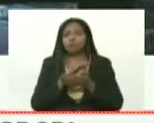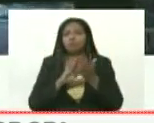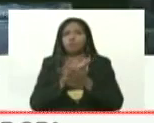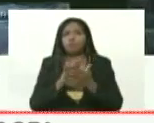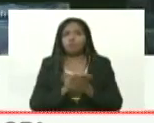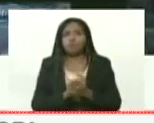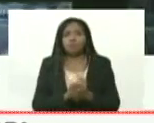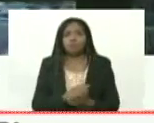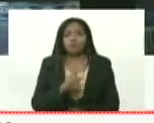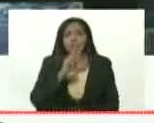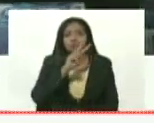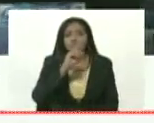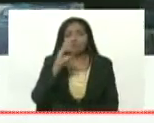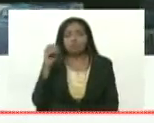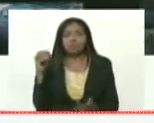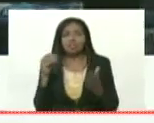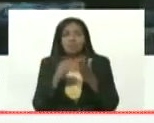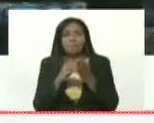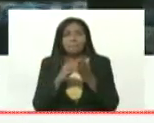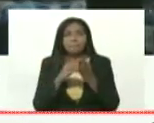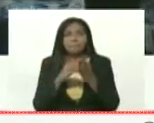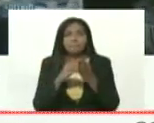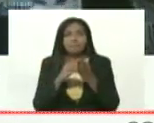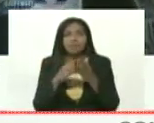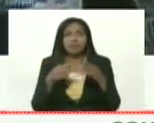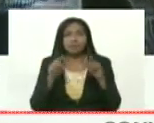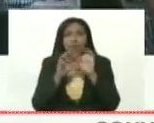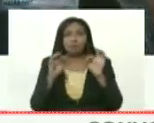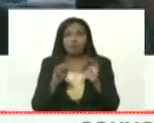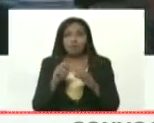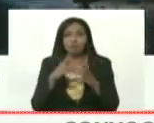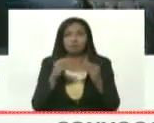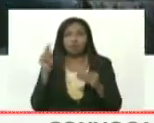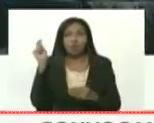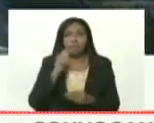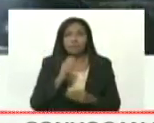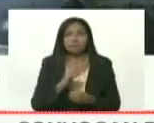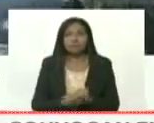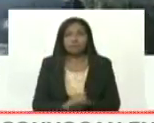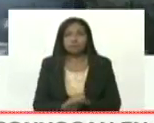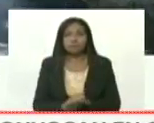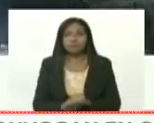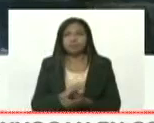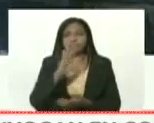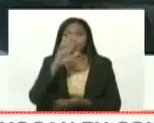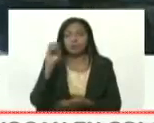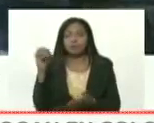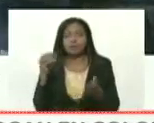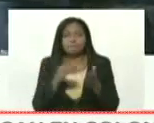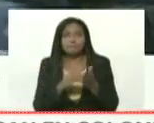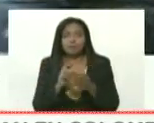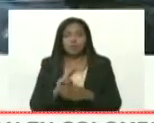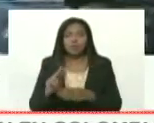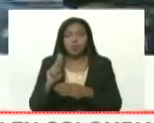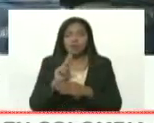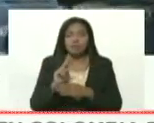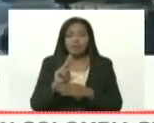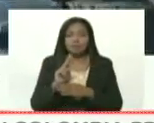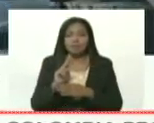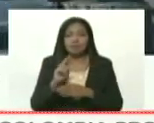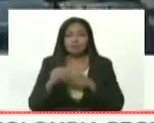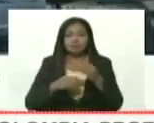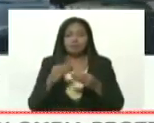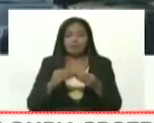Bueno, 200.000 unidades a nivel de sachet mensual. Y unas 50.000 unidades a nivel